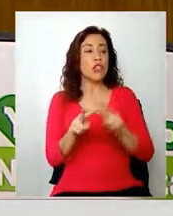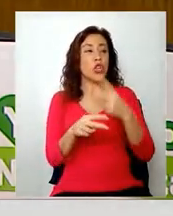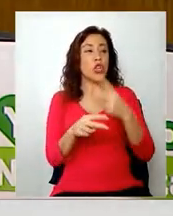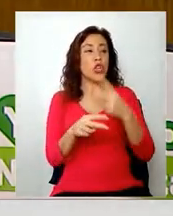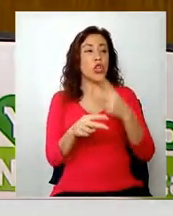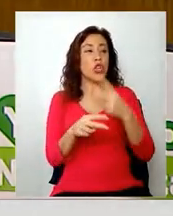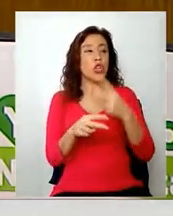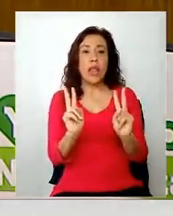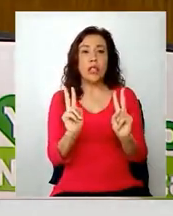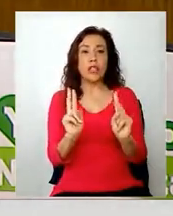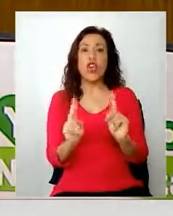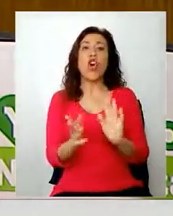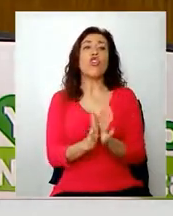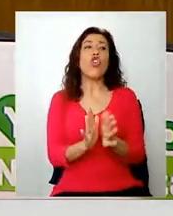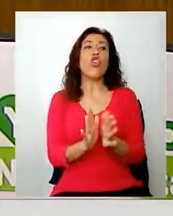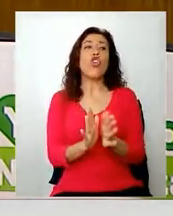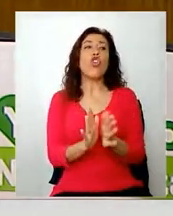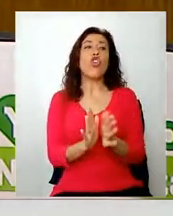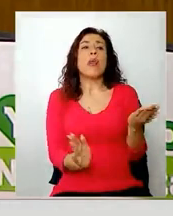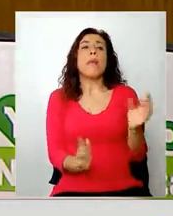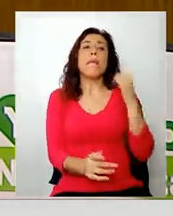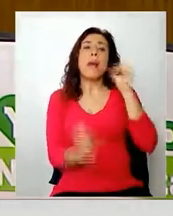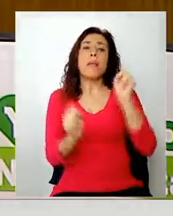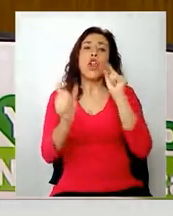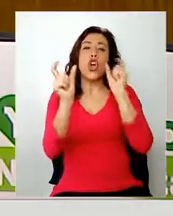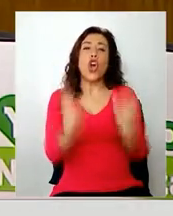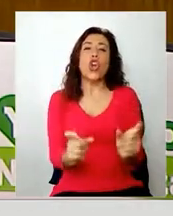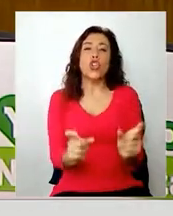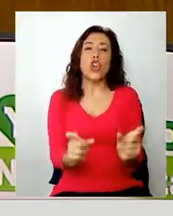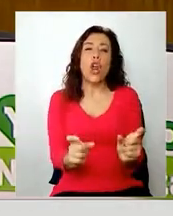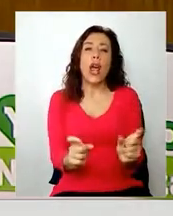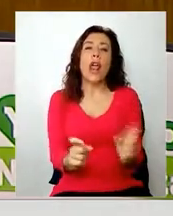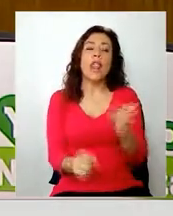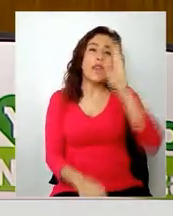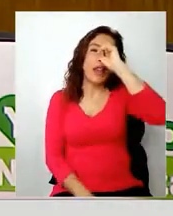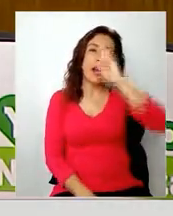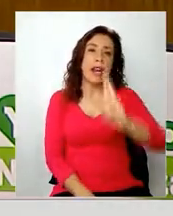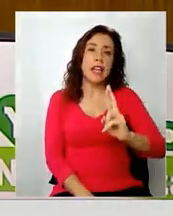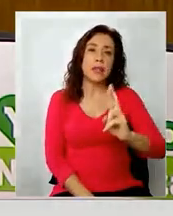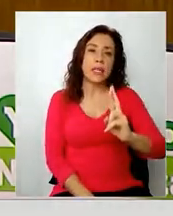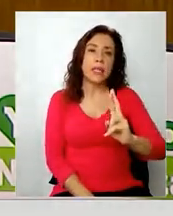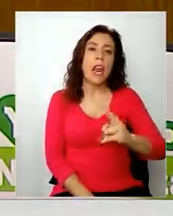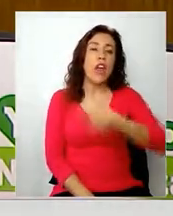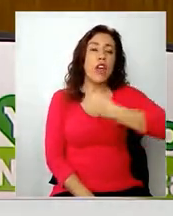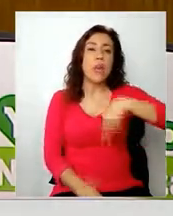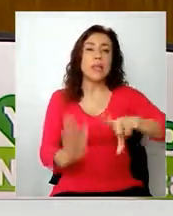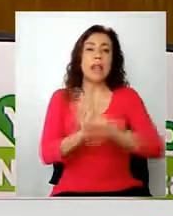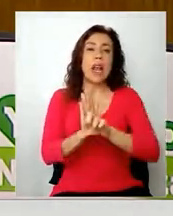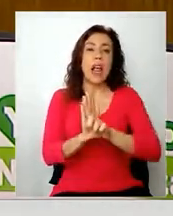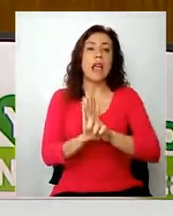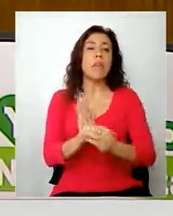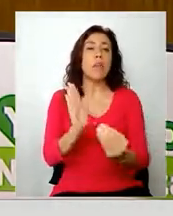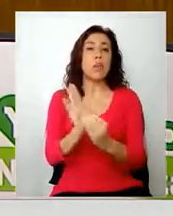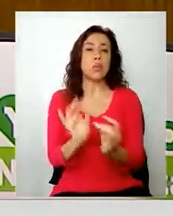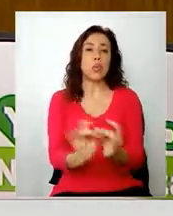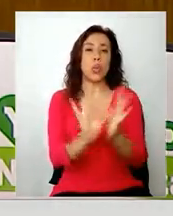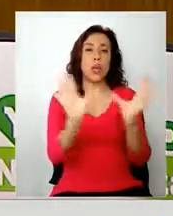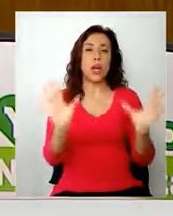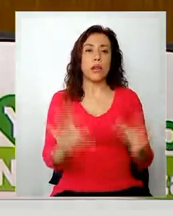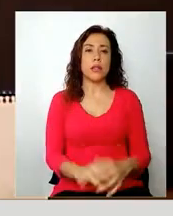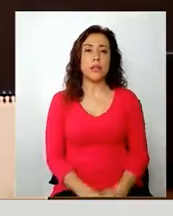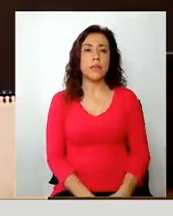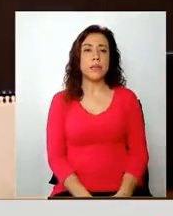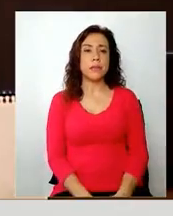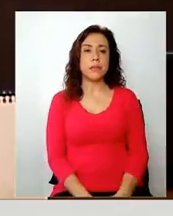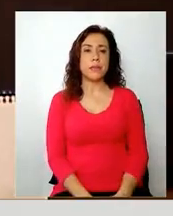Todo vale en la búsqueda de controlar no todo vale hay que respetar lo que nuestra legislación ha dejado claro he dicho muchas gracias